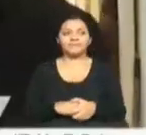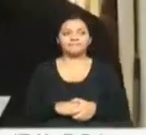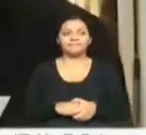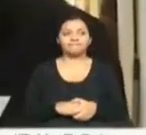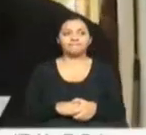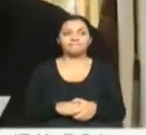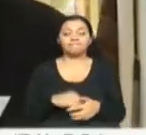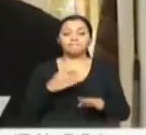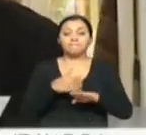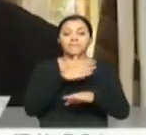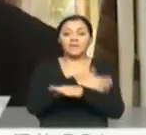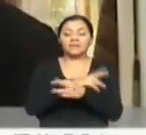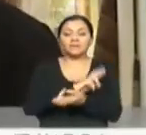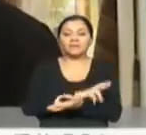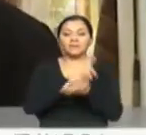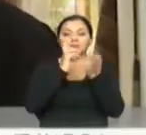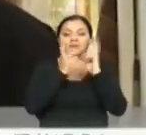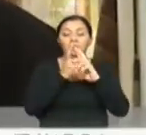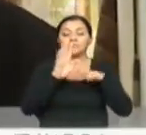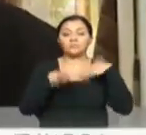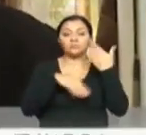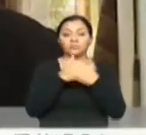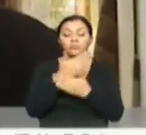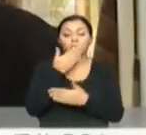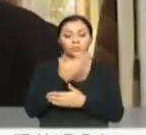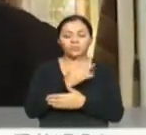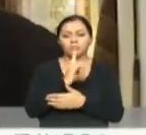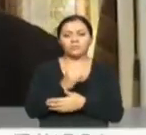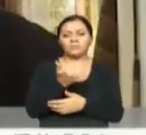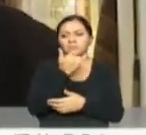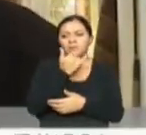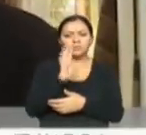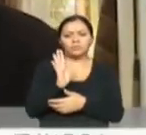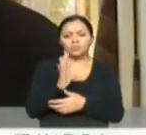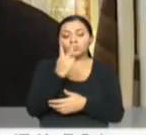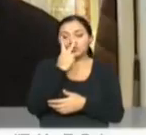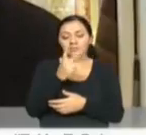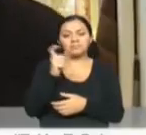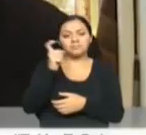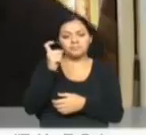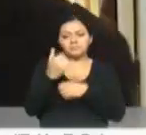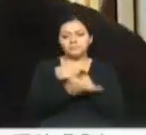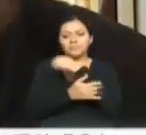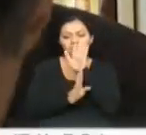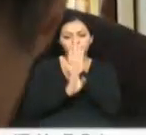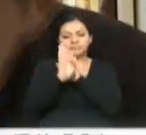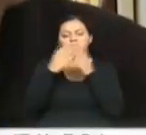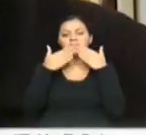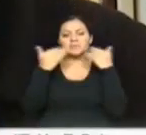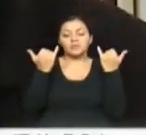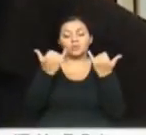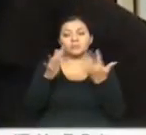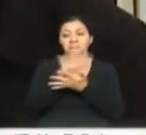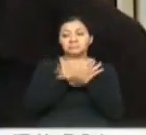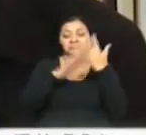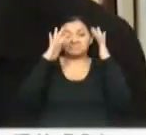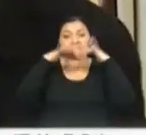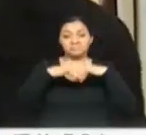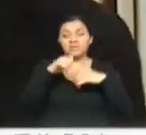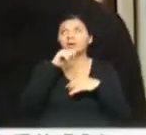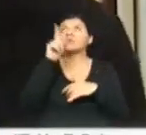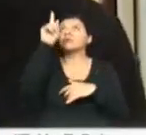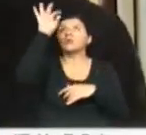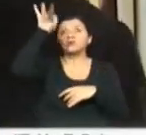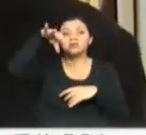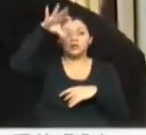Es bueno que haya renovación. Eso no es malo. Este país necesita mejorar. Mira, está medio en ruinas. Hay agua ahí arriba,